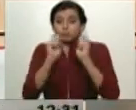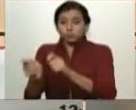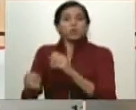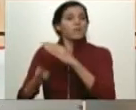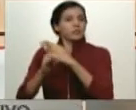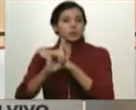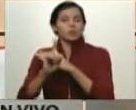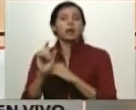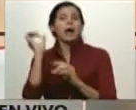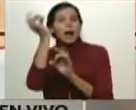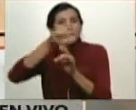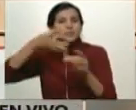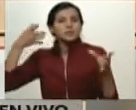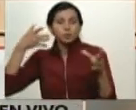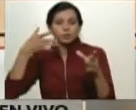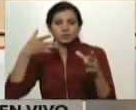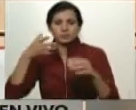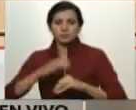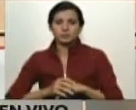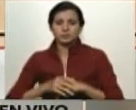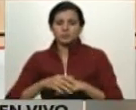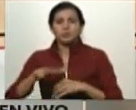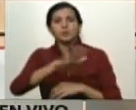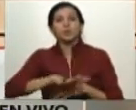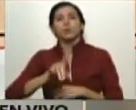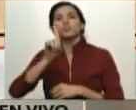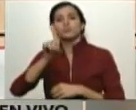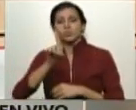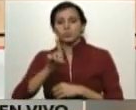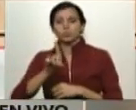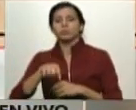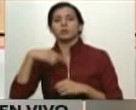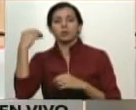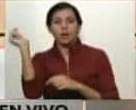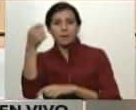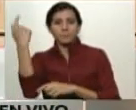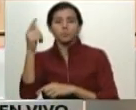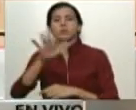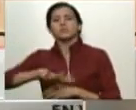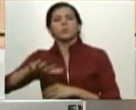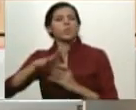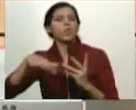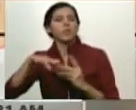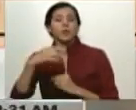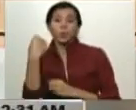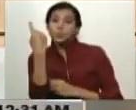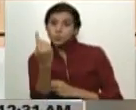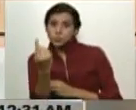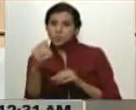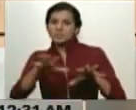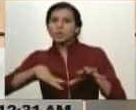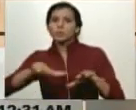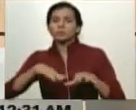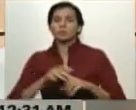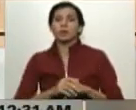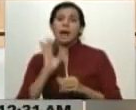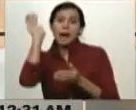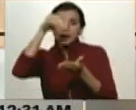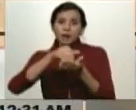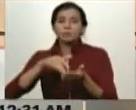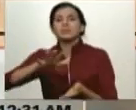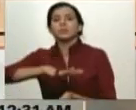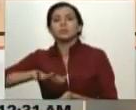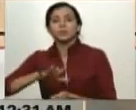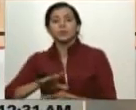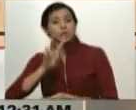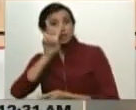Estado Amazonas en la circunscripción número uno, el Estado Apure en la circunscripción número uno, el Estado Aragua en la